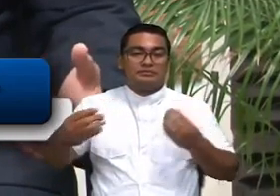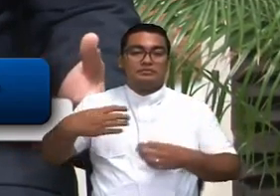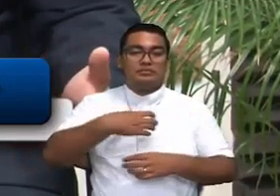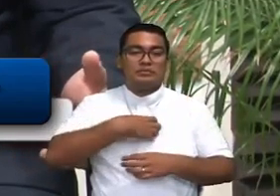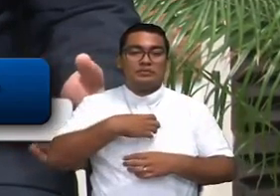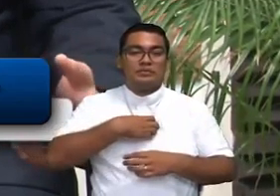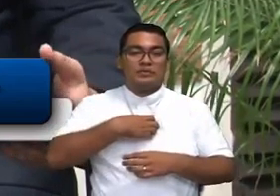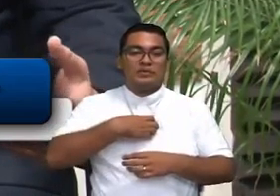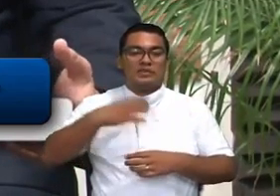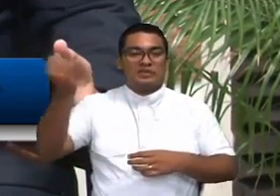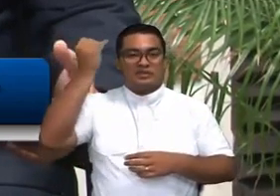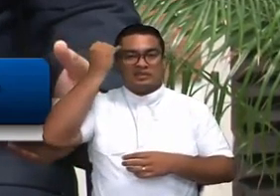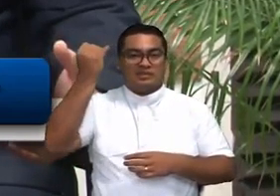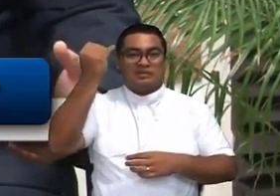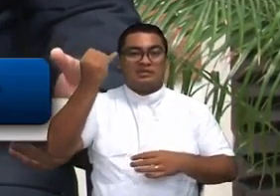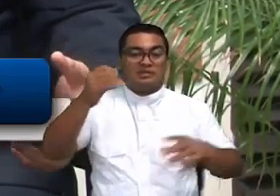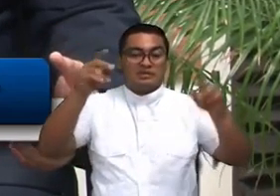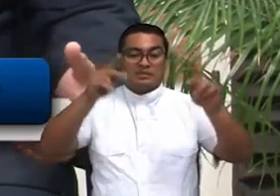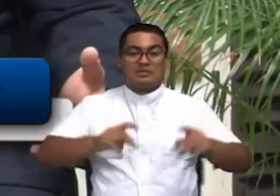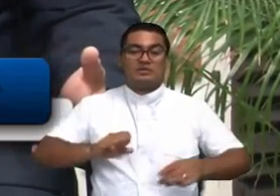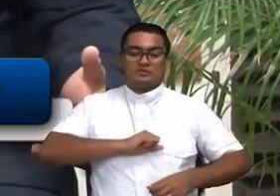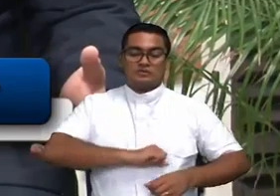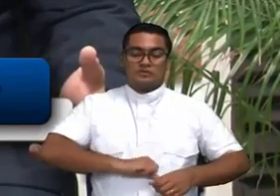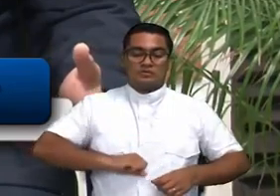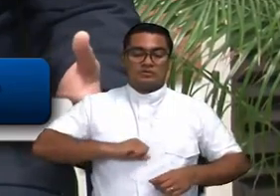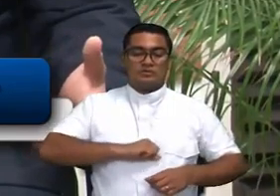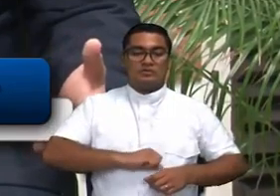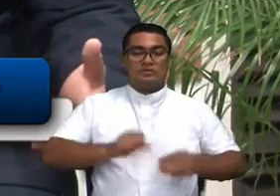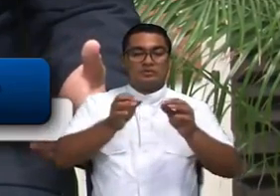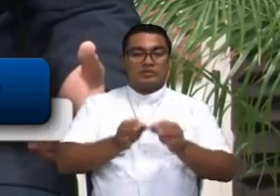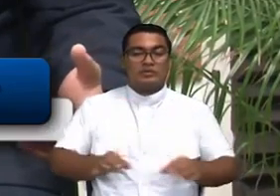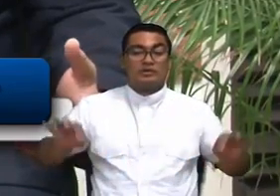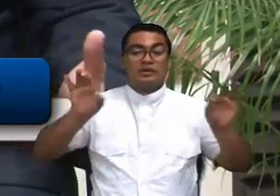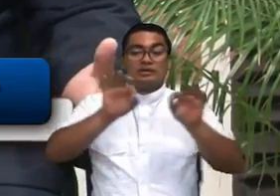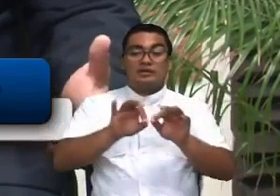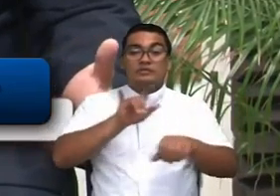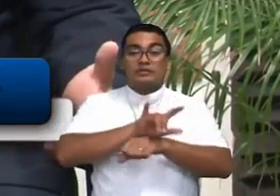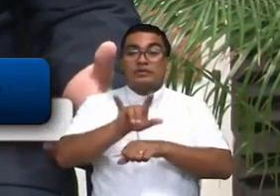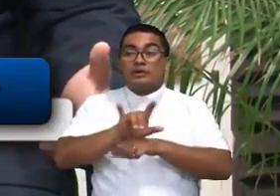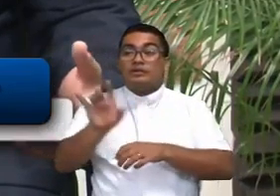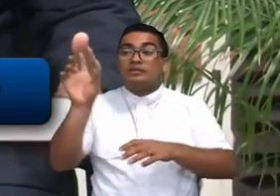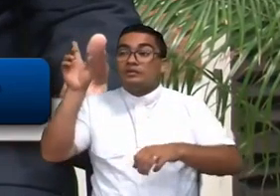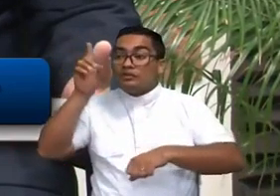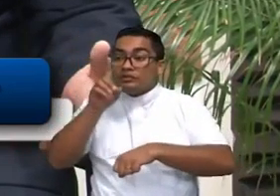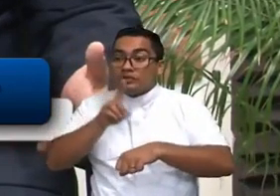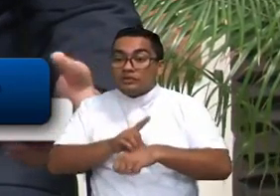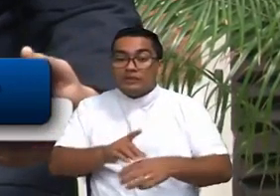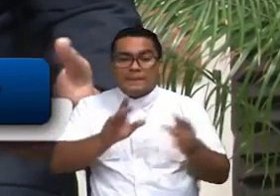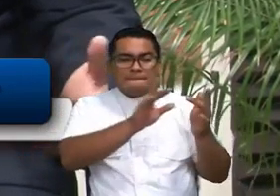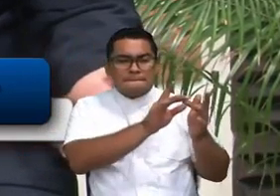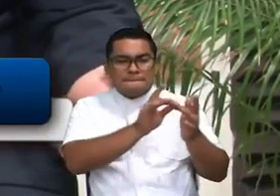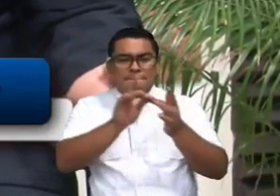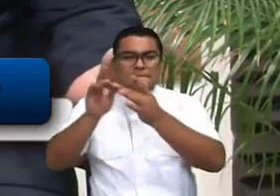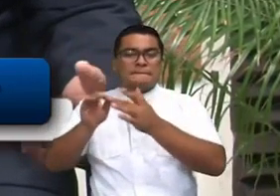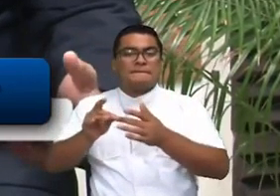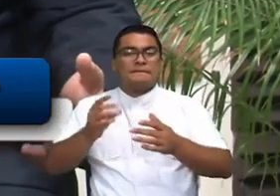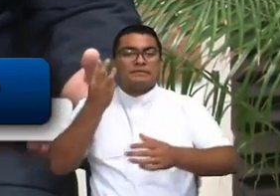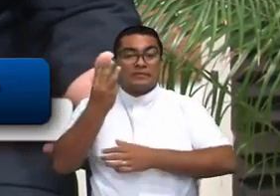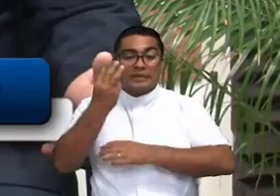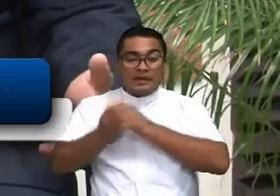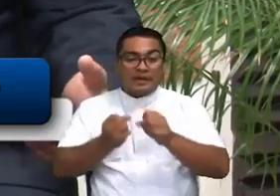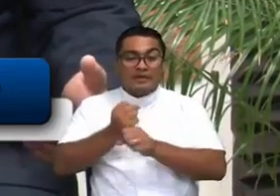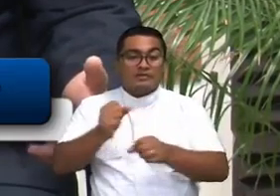y de la habilidad del operante. En este caso, por eso usted tiene que buscar a un médico especialista, a un radiólogo que se entrenó 3 años y